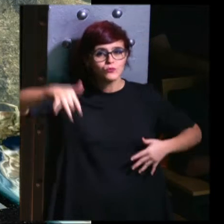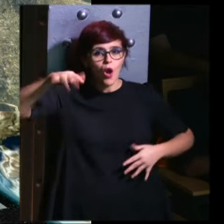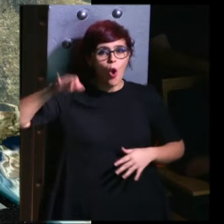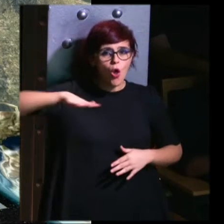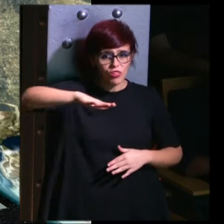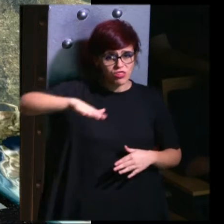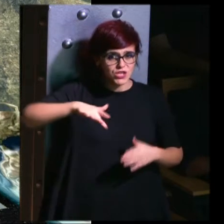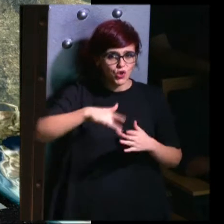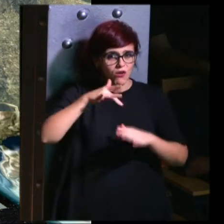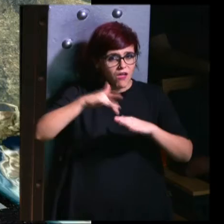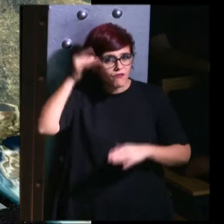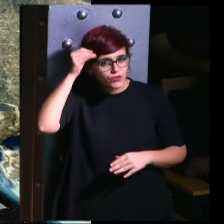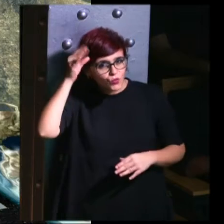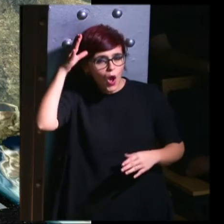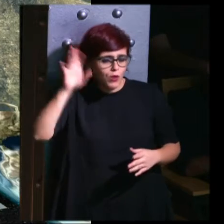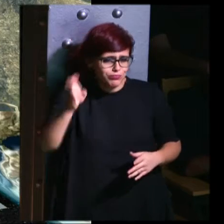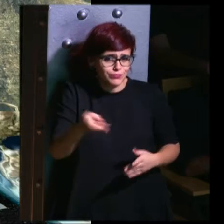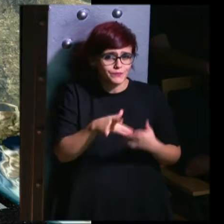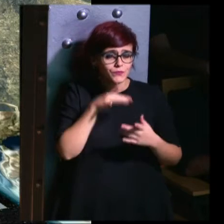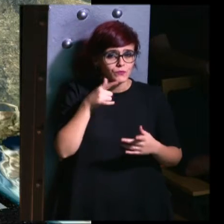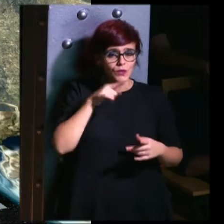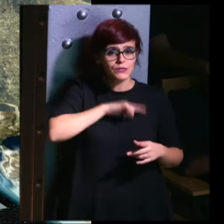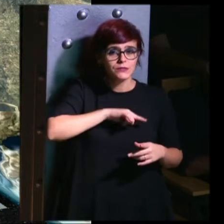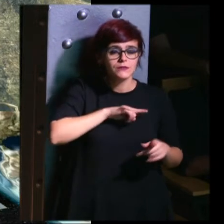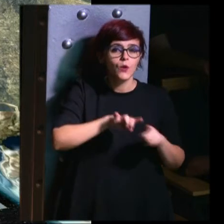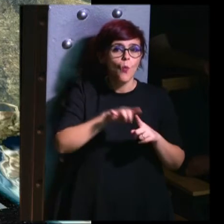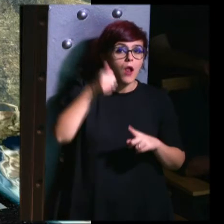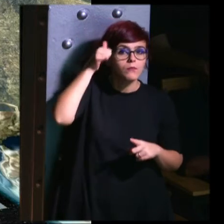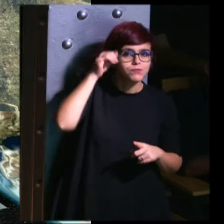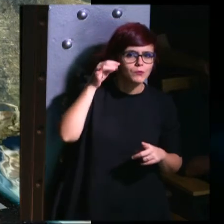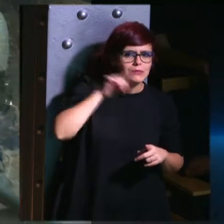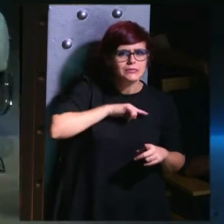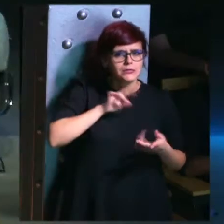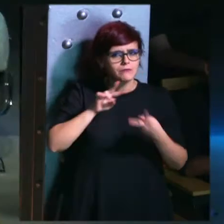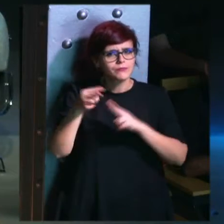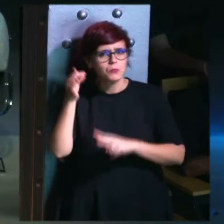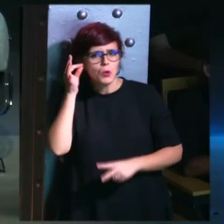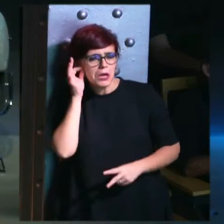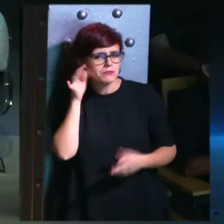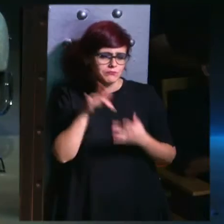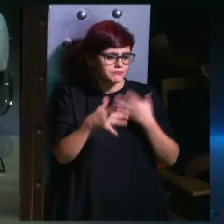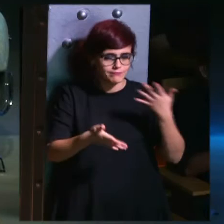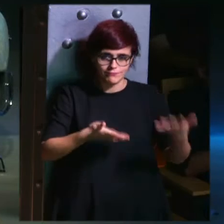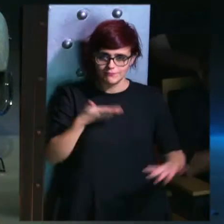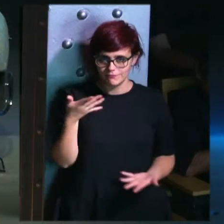sentirnos pues, como alguien de otro género, es un poco donde estamos trabajando.